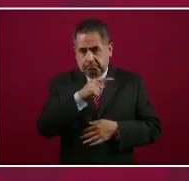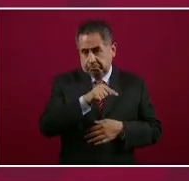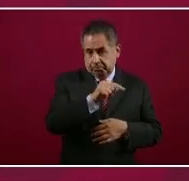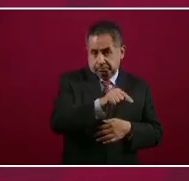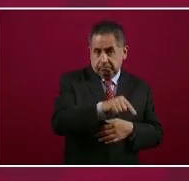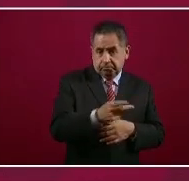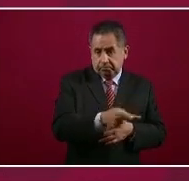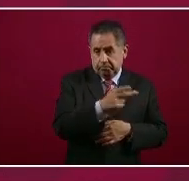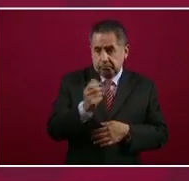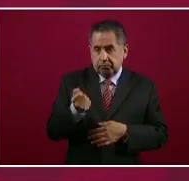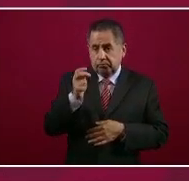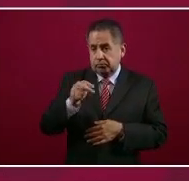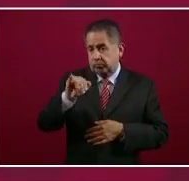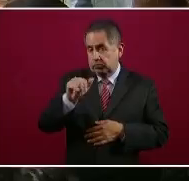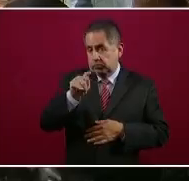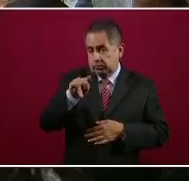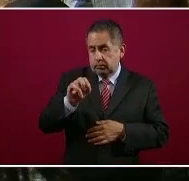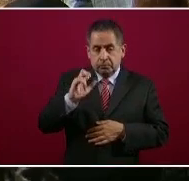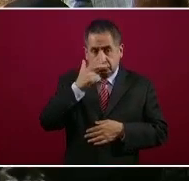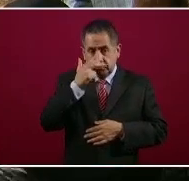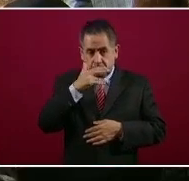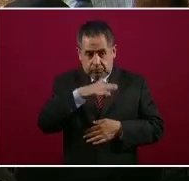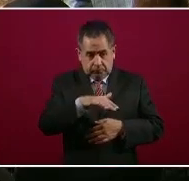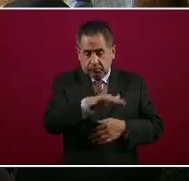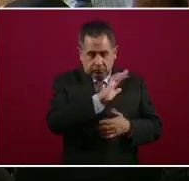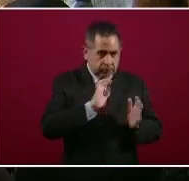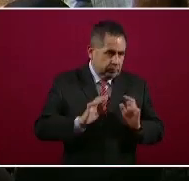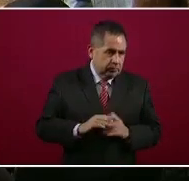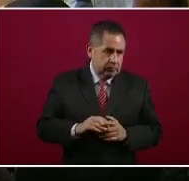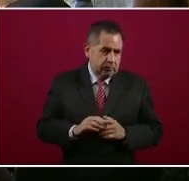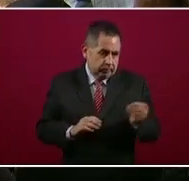a pesar d